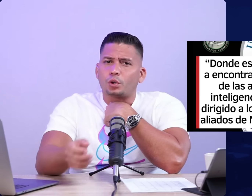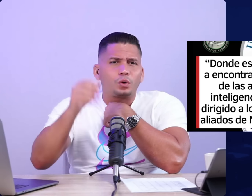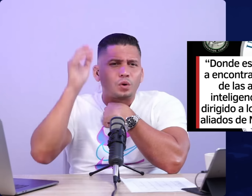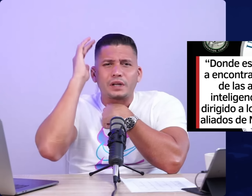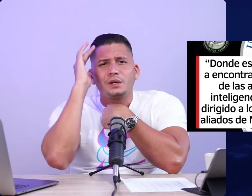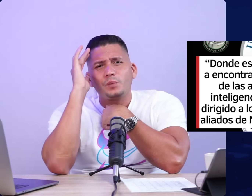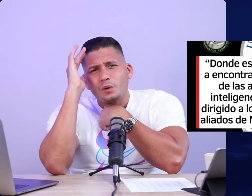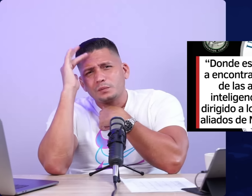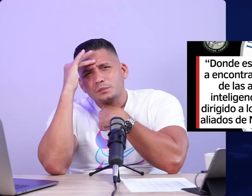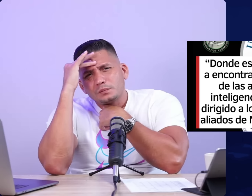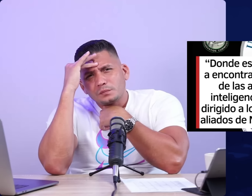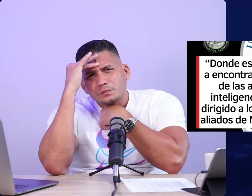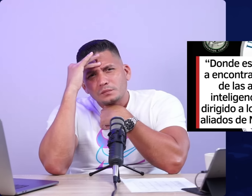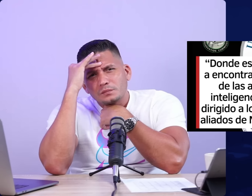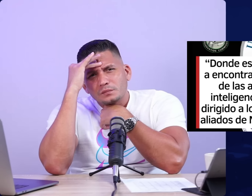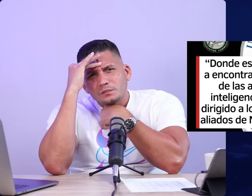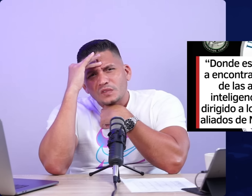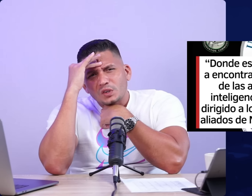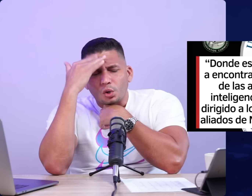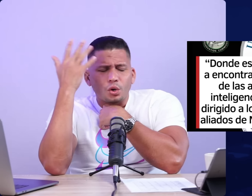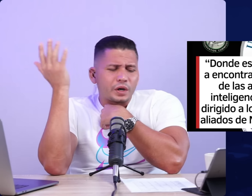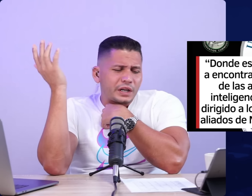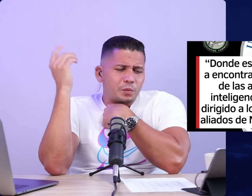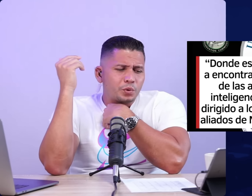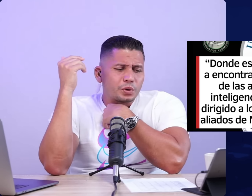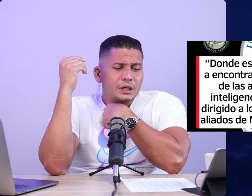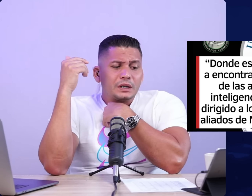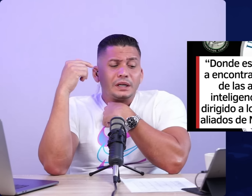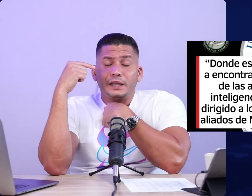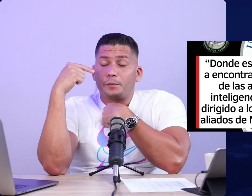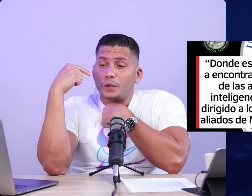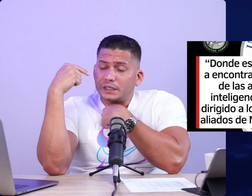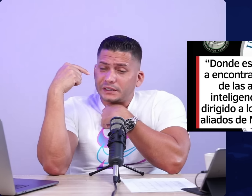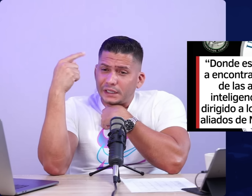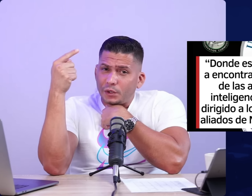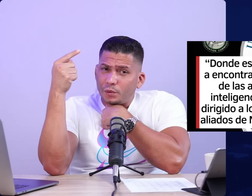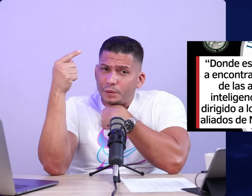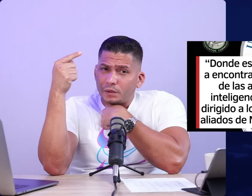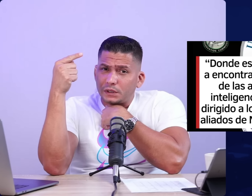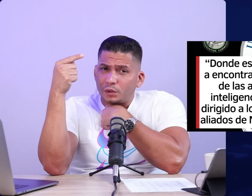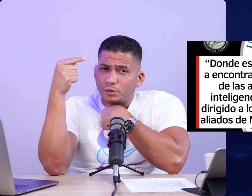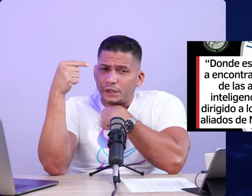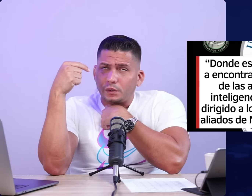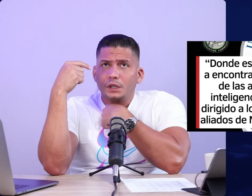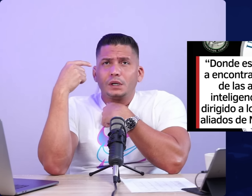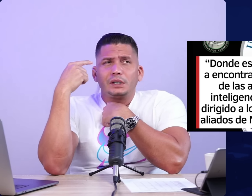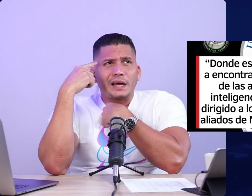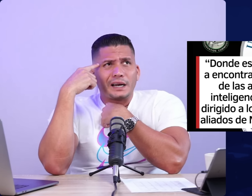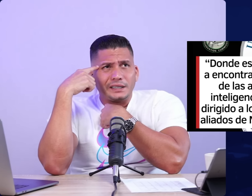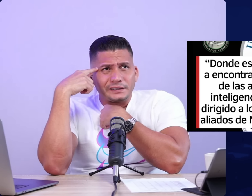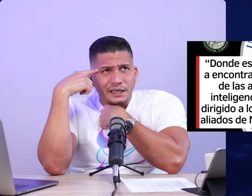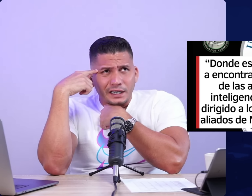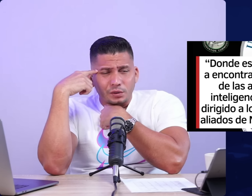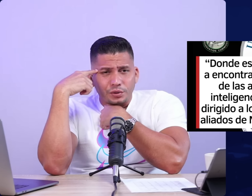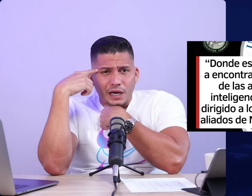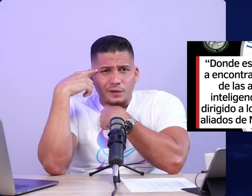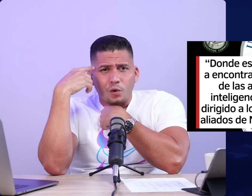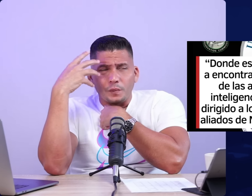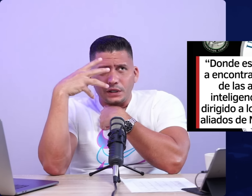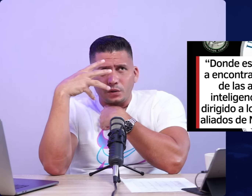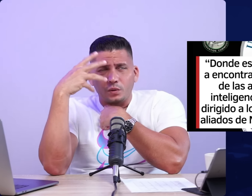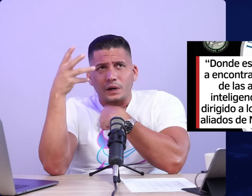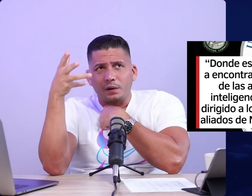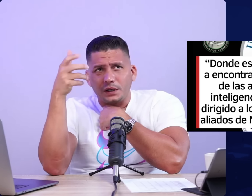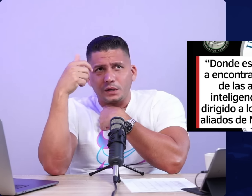y todos nos reímos todos nos reímos mucho y después de 7 años viviendo en Estados Unidos y analizando ya